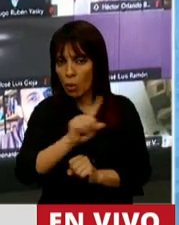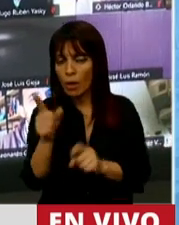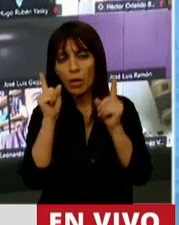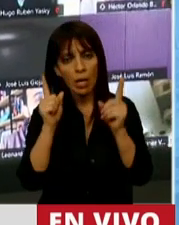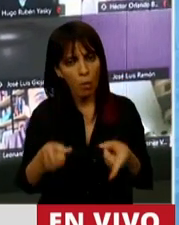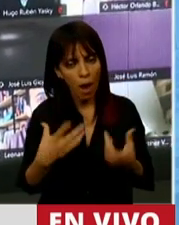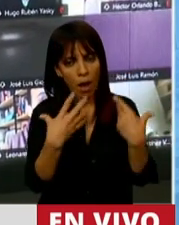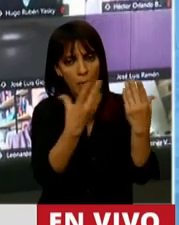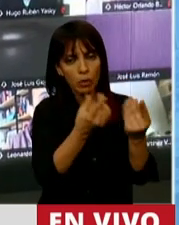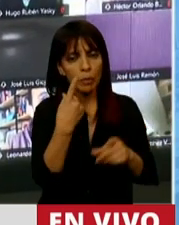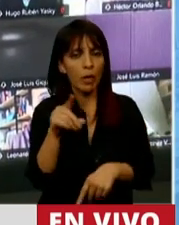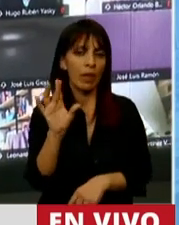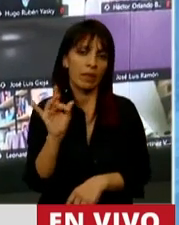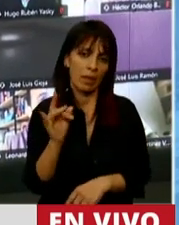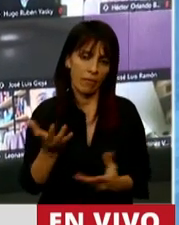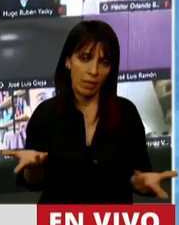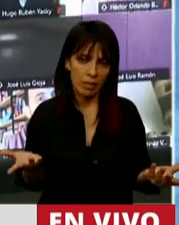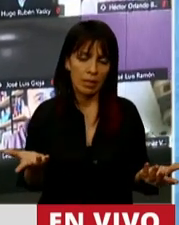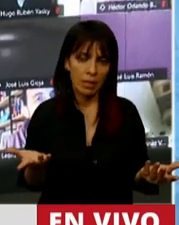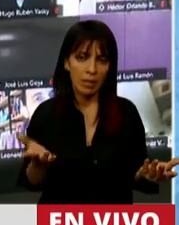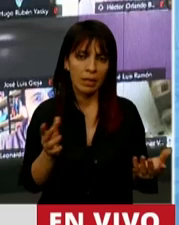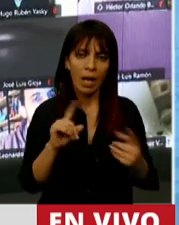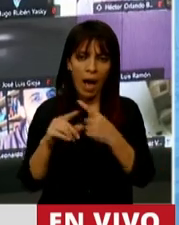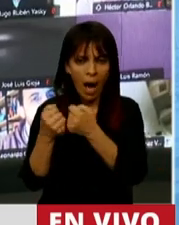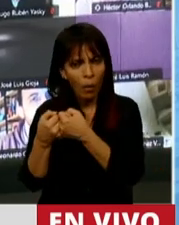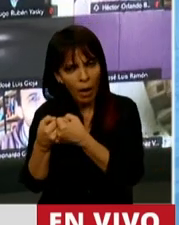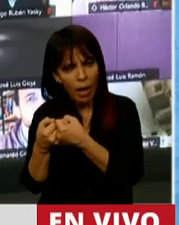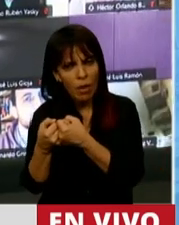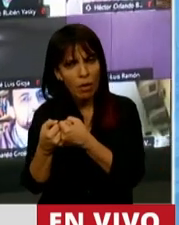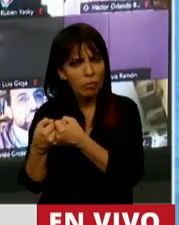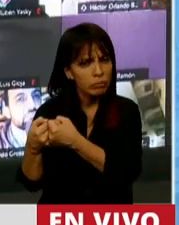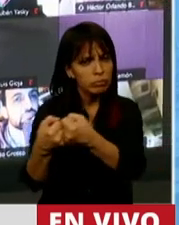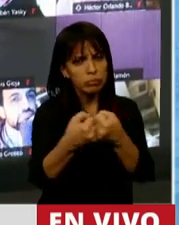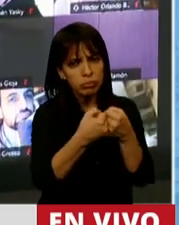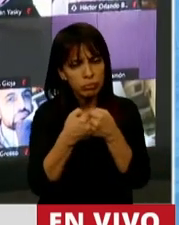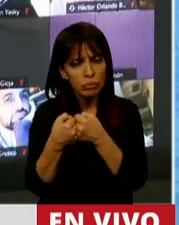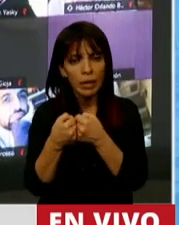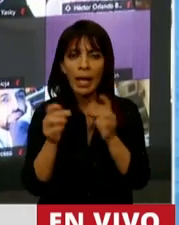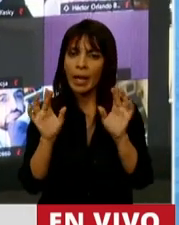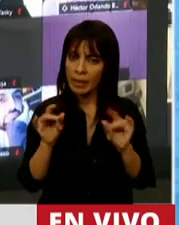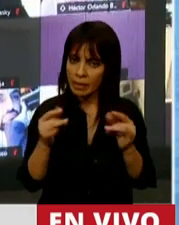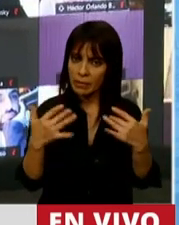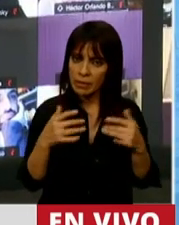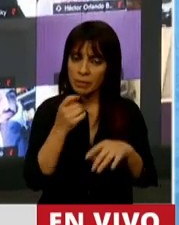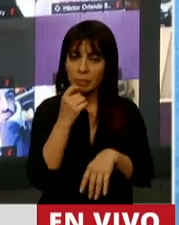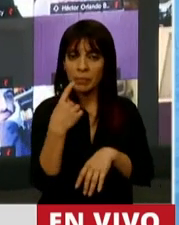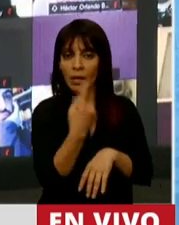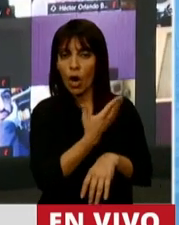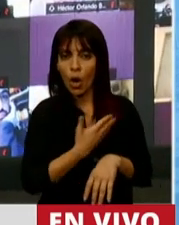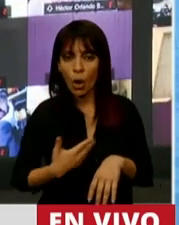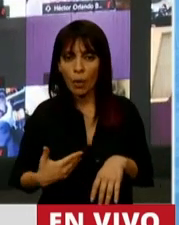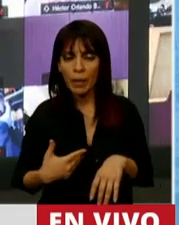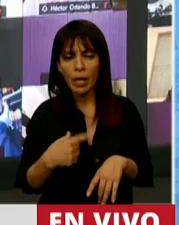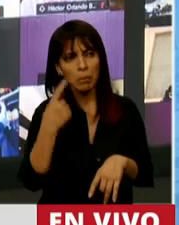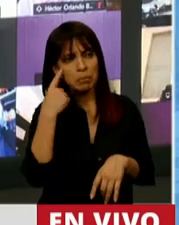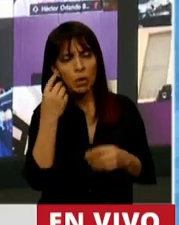Ahora, es difícil llegar a un acuerdo y un consenso cuando del otro lado se debaten los